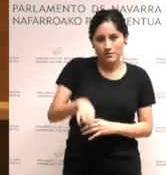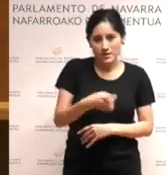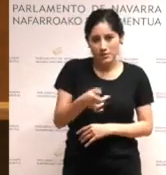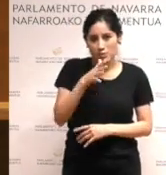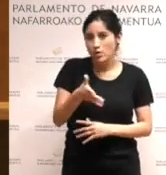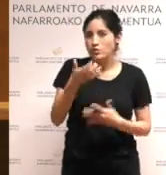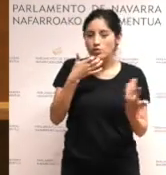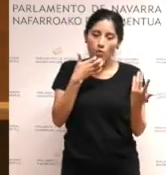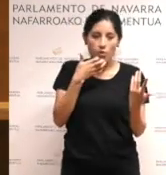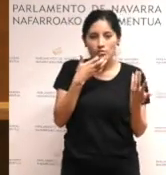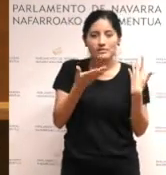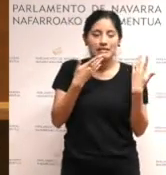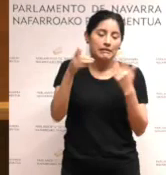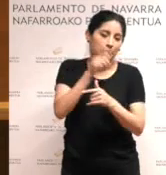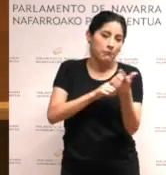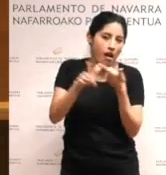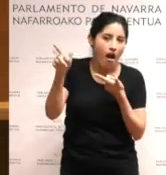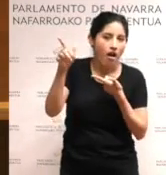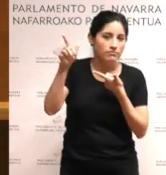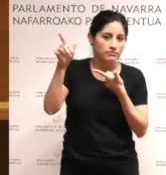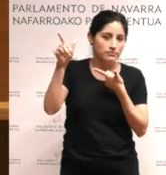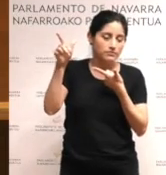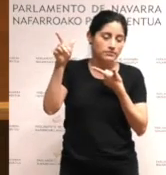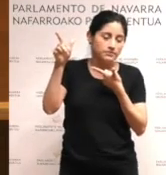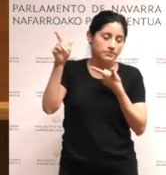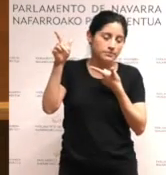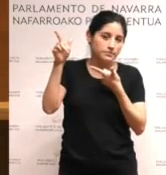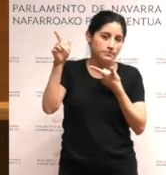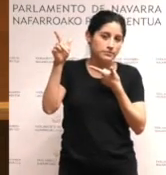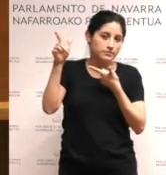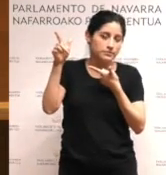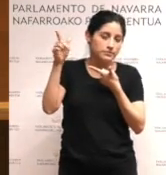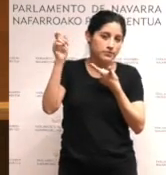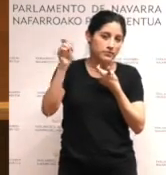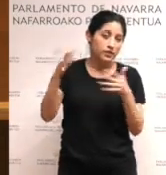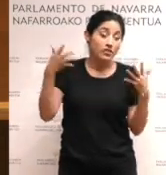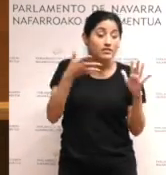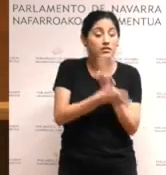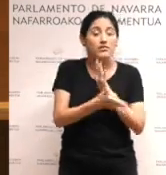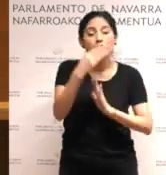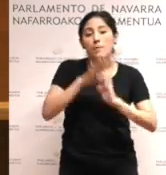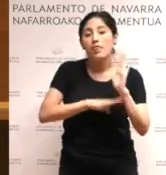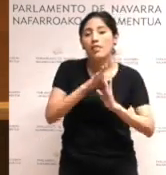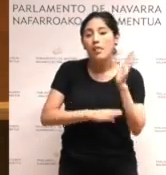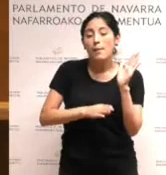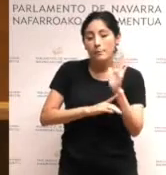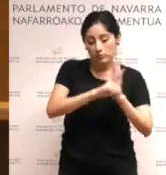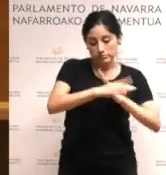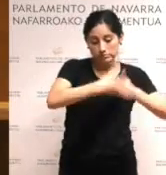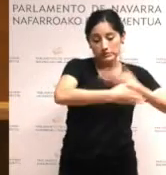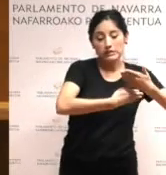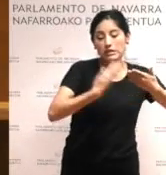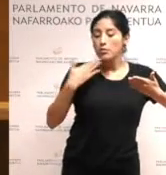sus naves. Sería la mejor medida, la más progresista medida para no dejar a nadie atrás en la